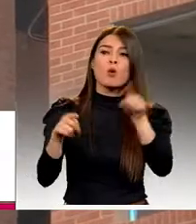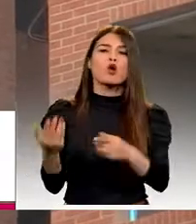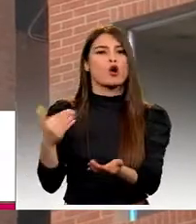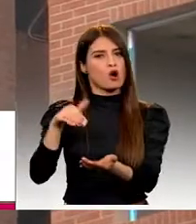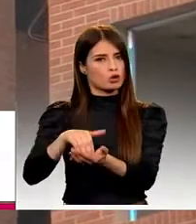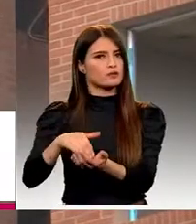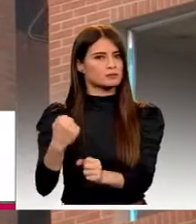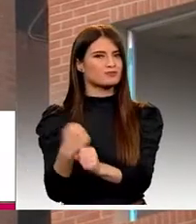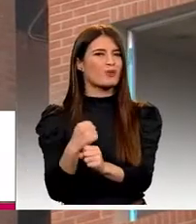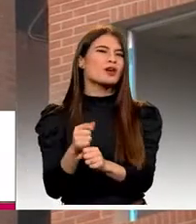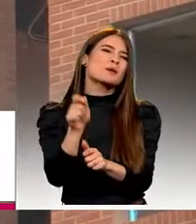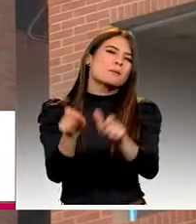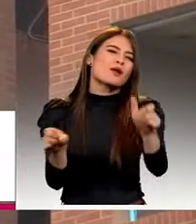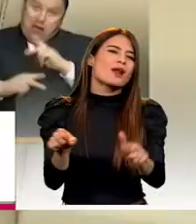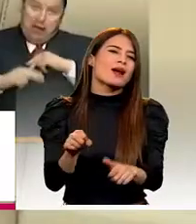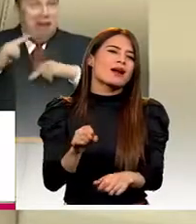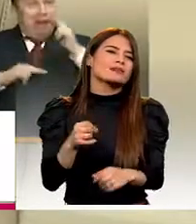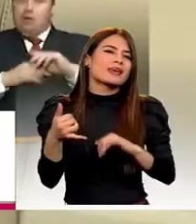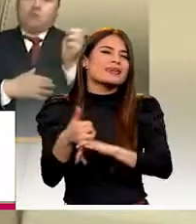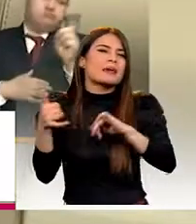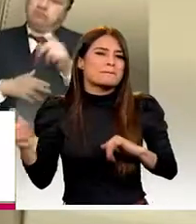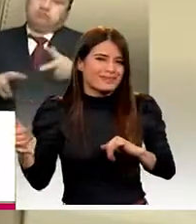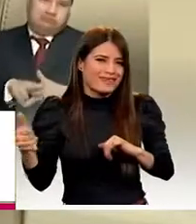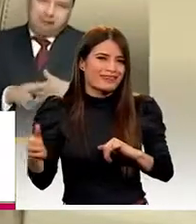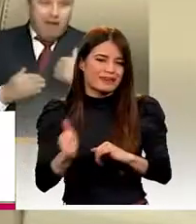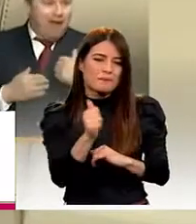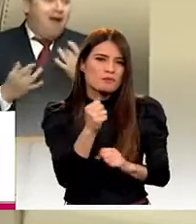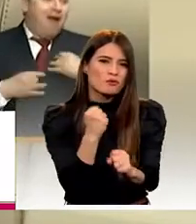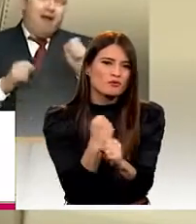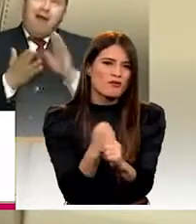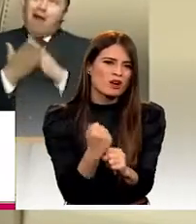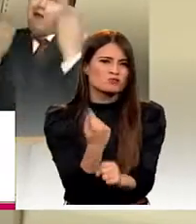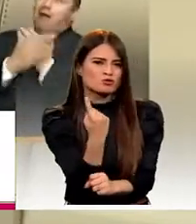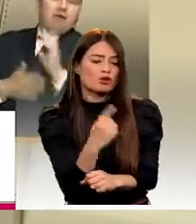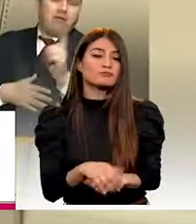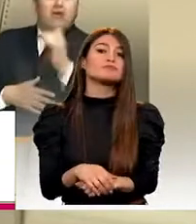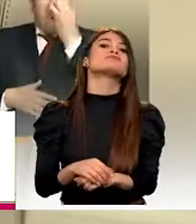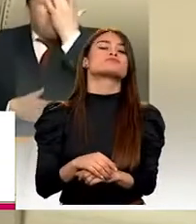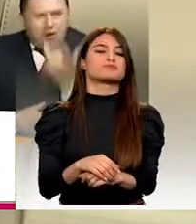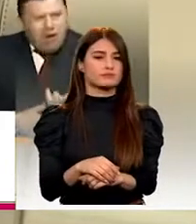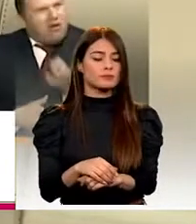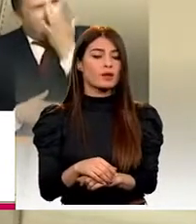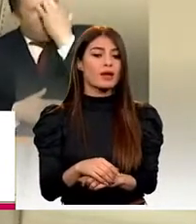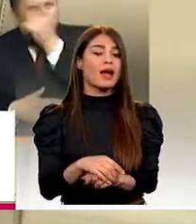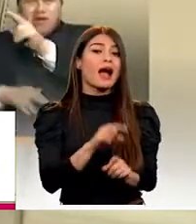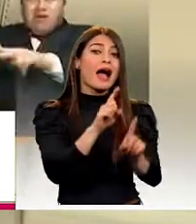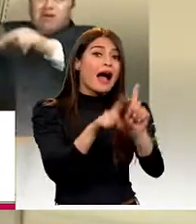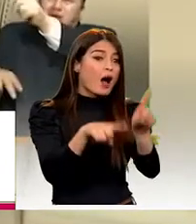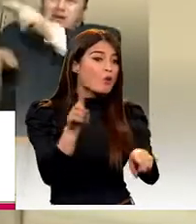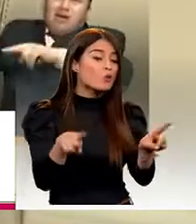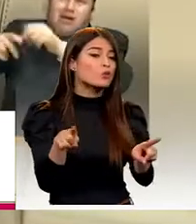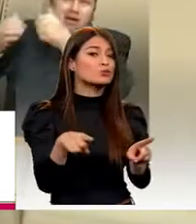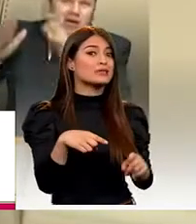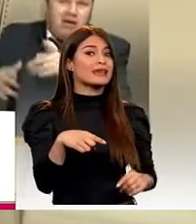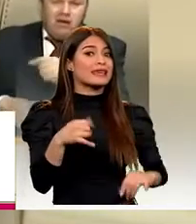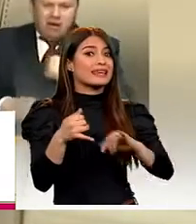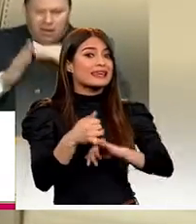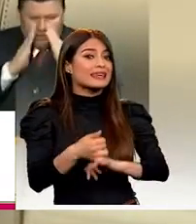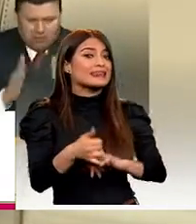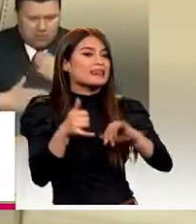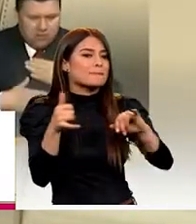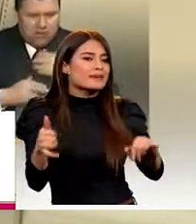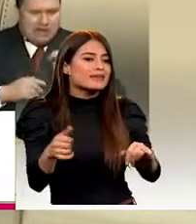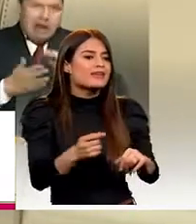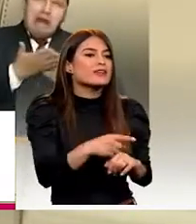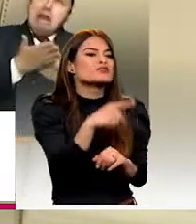trabajo de los independientes. ¿Por qué se encuentra suspendida la autoconstrucción y la remodelación? ¿Y por qué sí estamos abriendo el paso